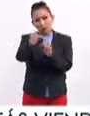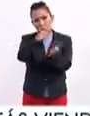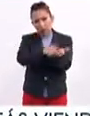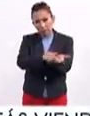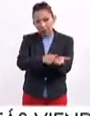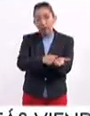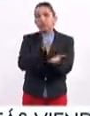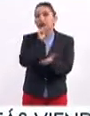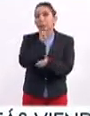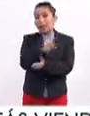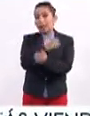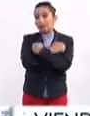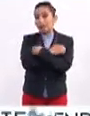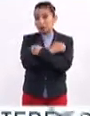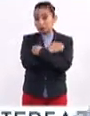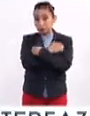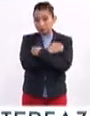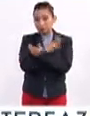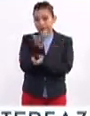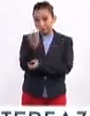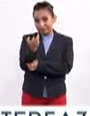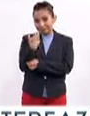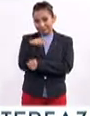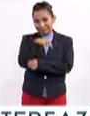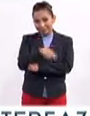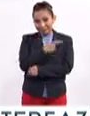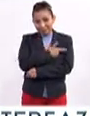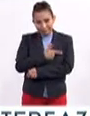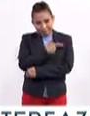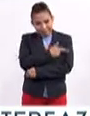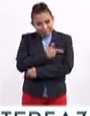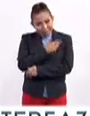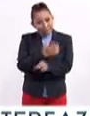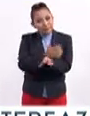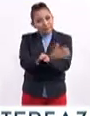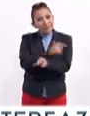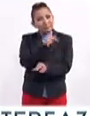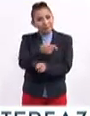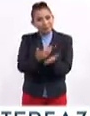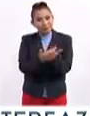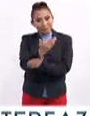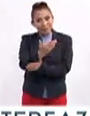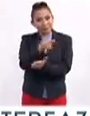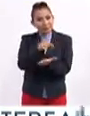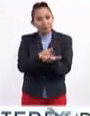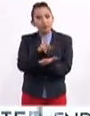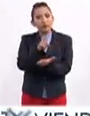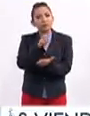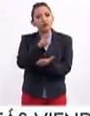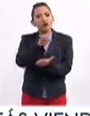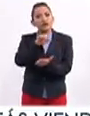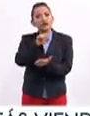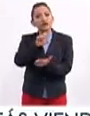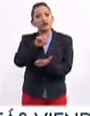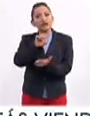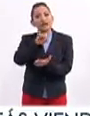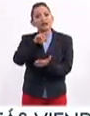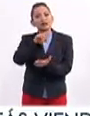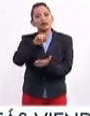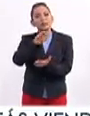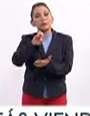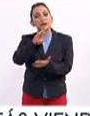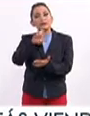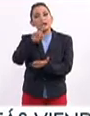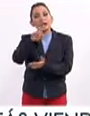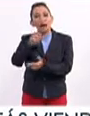pero también para la educación. Y por eso tenemos el gusto y el placer que nos acompañe esta mañana en el estudio el doctor José de Jesús Becerra